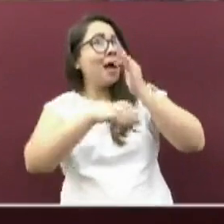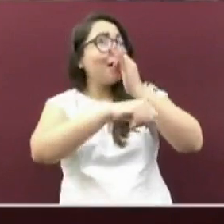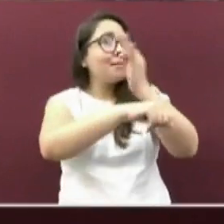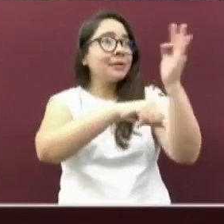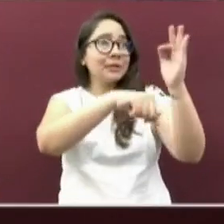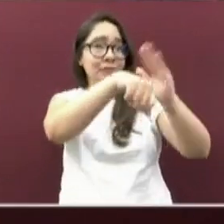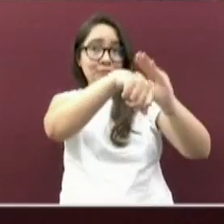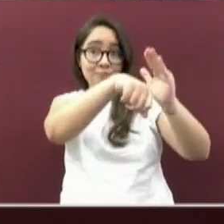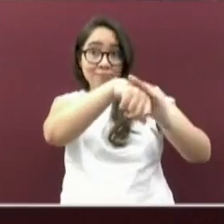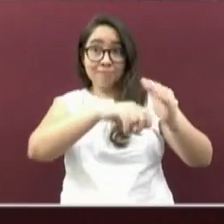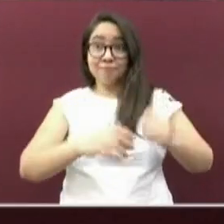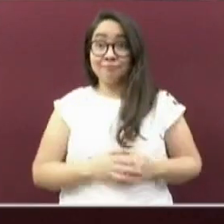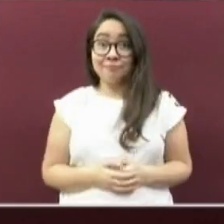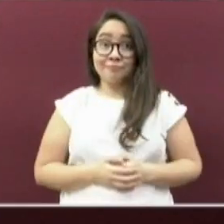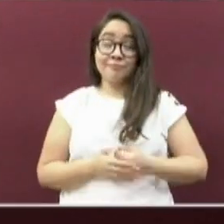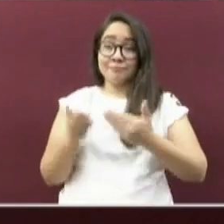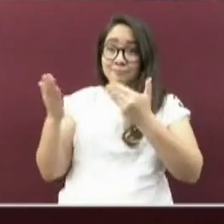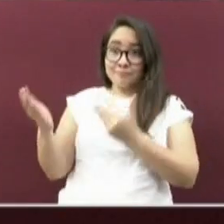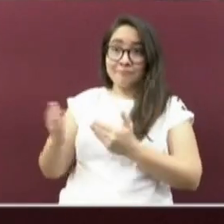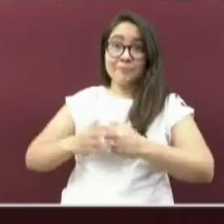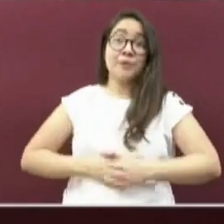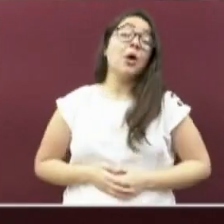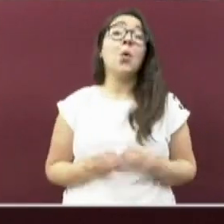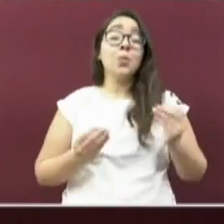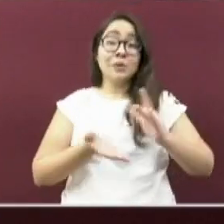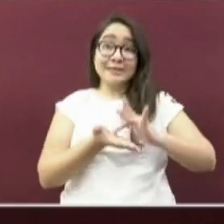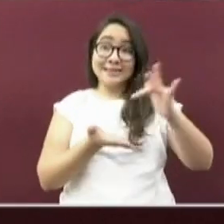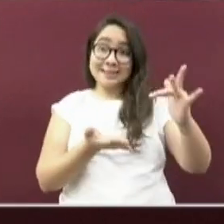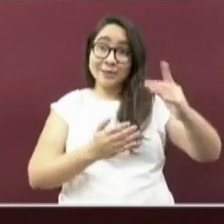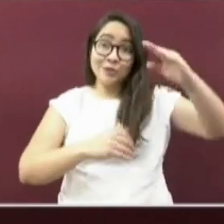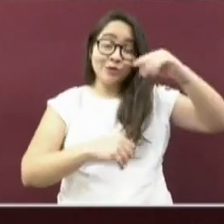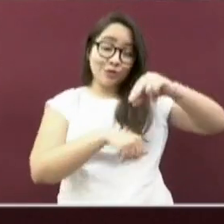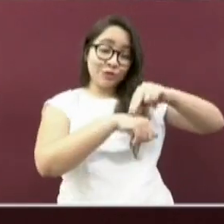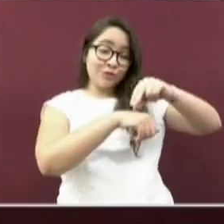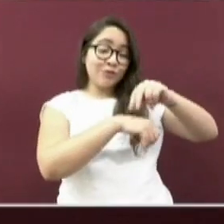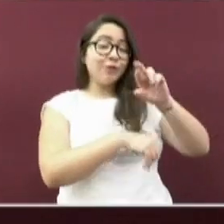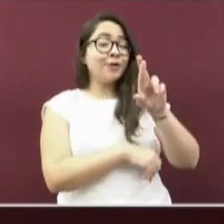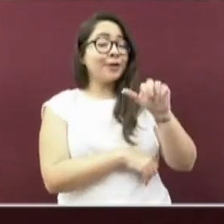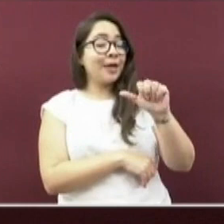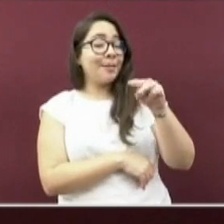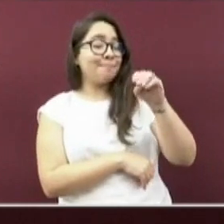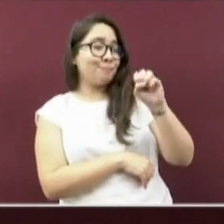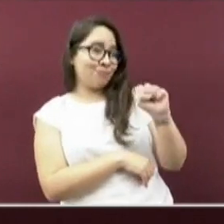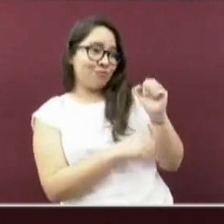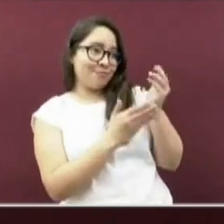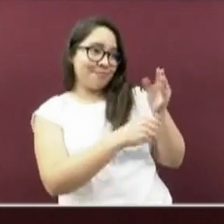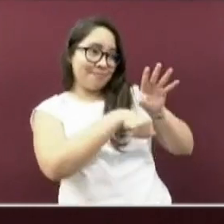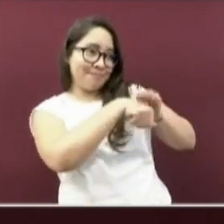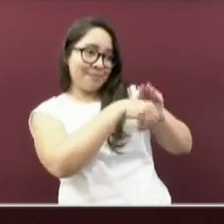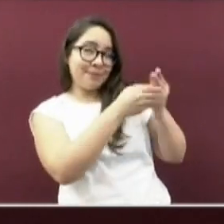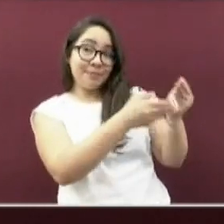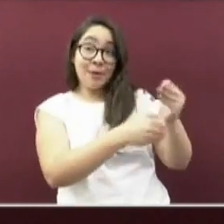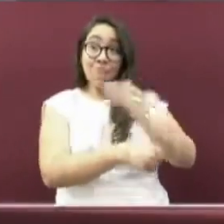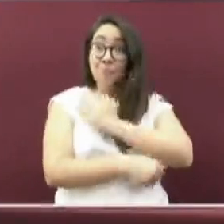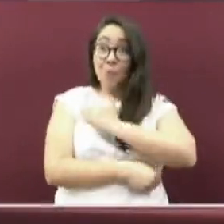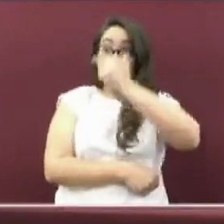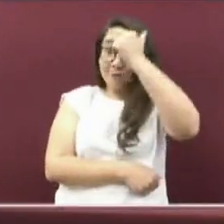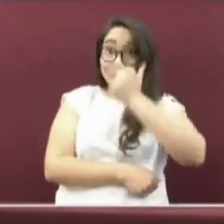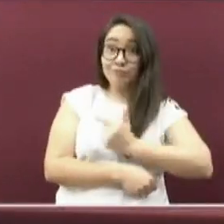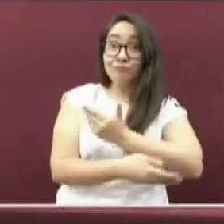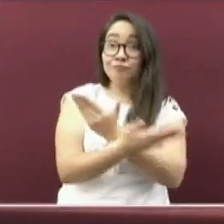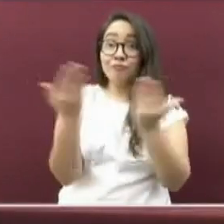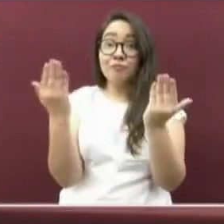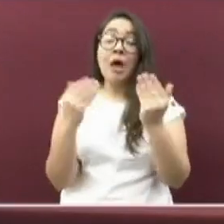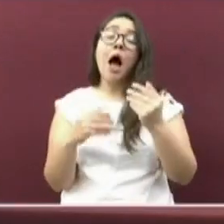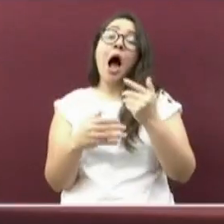posible. Adelante, doctor Bernstein. Muchas gracias, doctor Ramos Alor, con su permiso. Muy buenas noches.